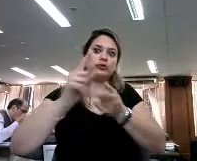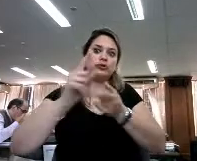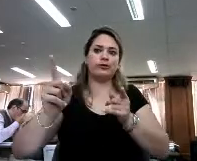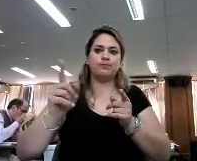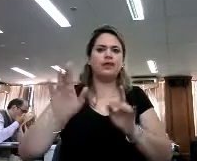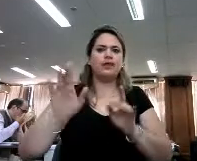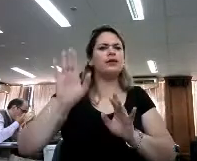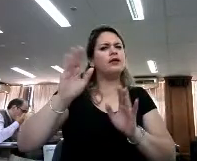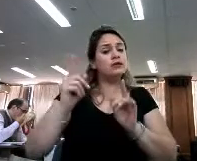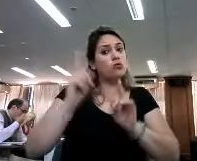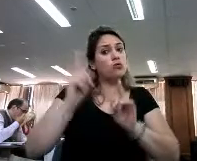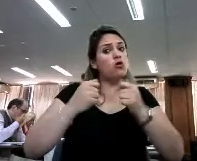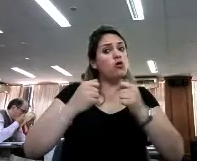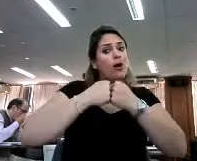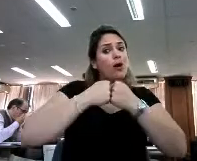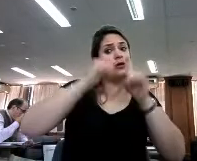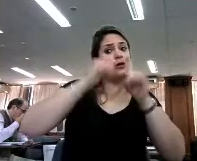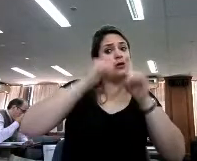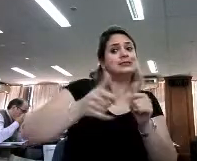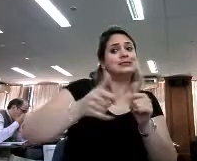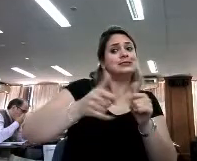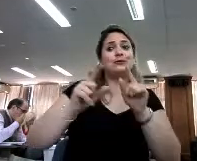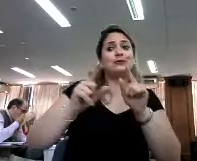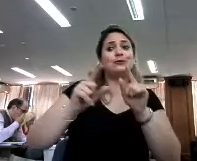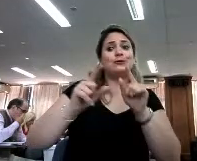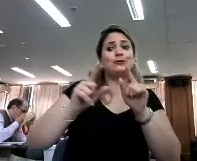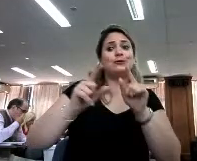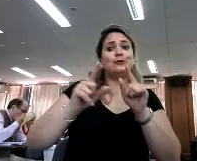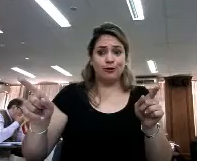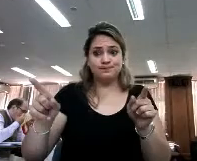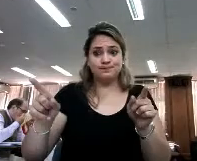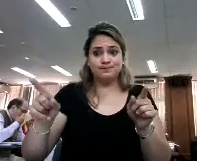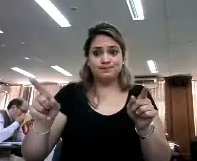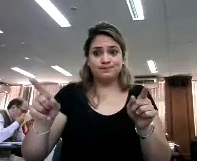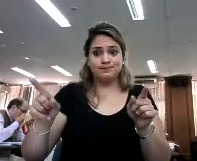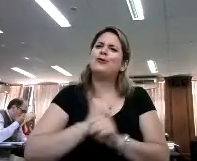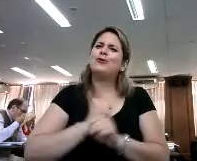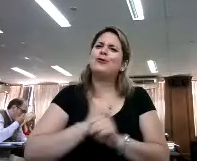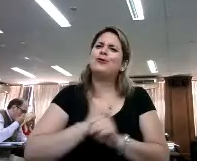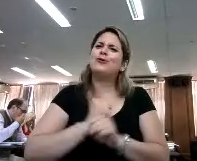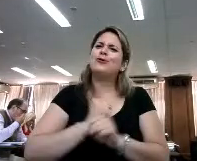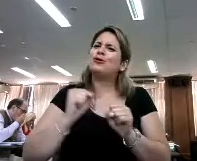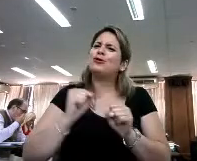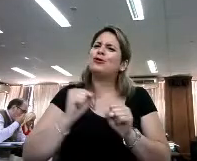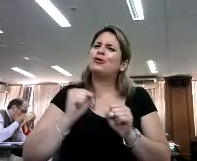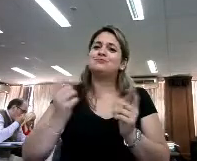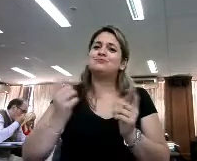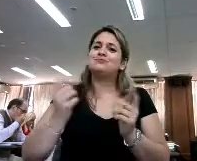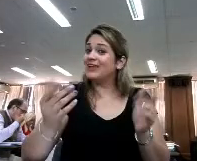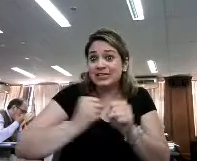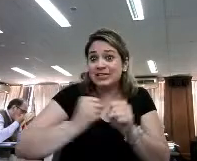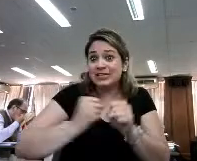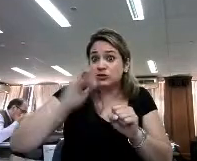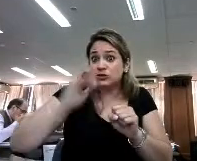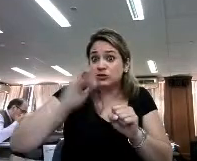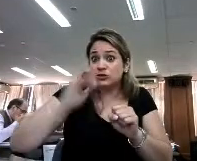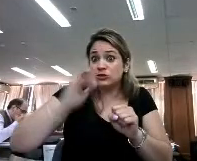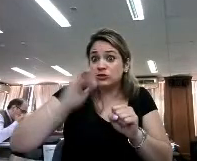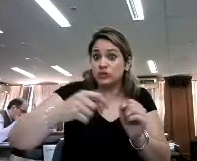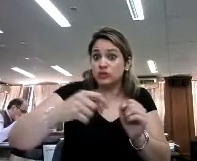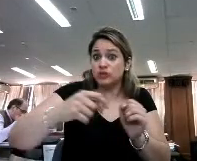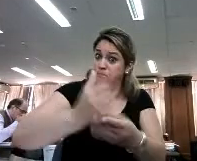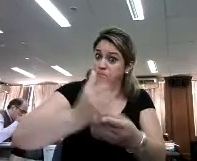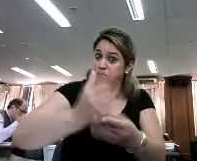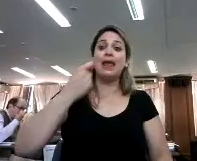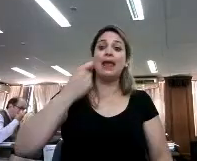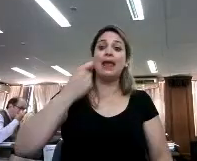estar de acuerdo con esto, pero lo que voy es autorización, es autorización. El español es muy claro, ¿no?